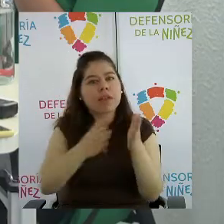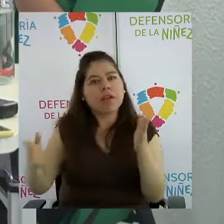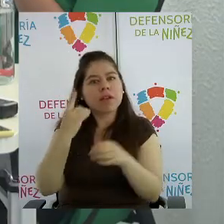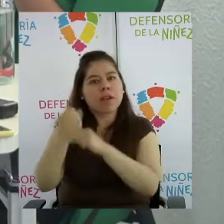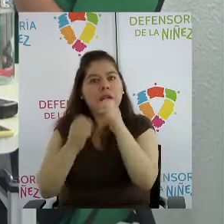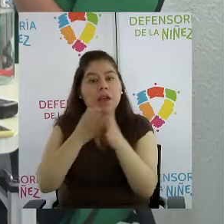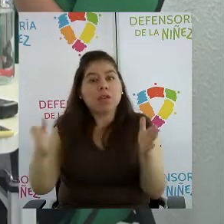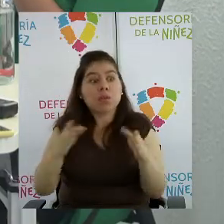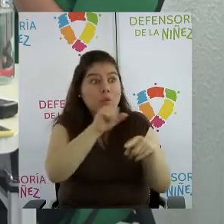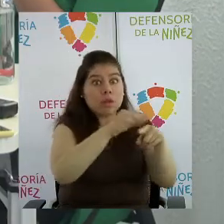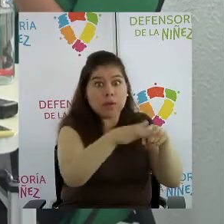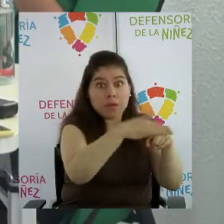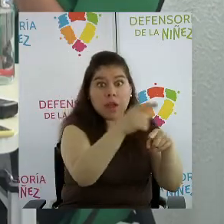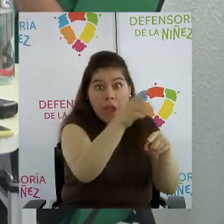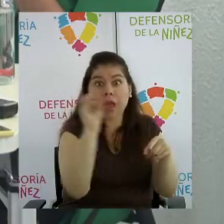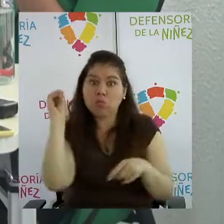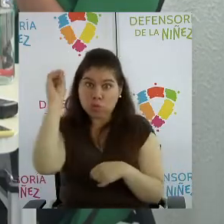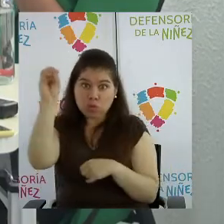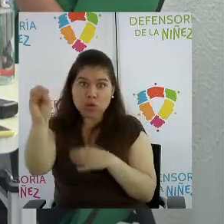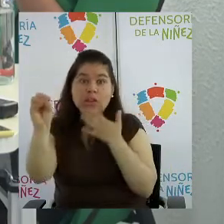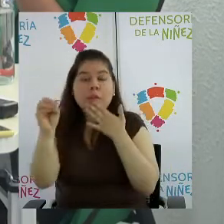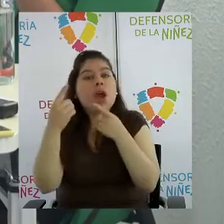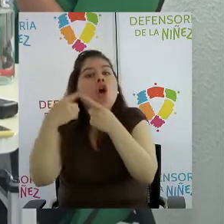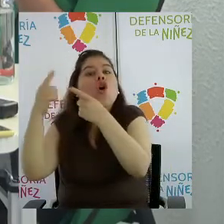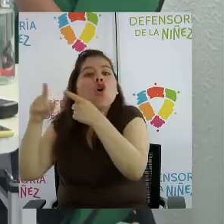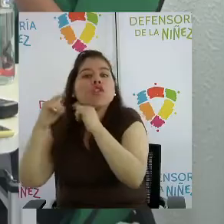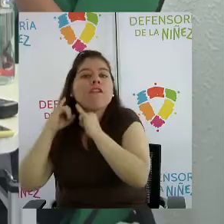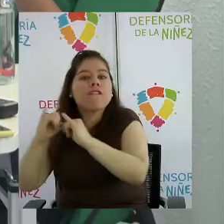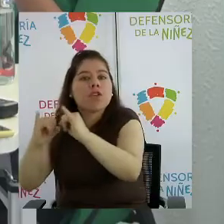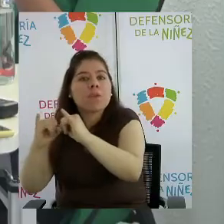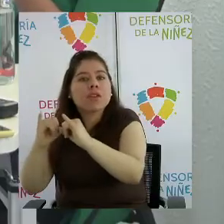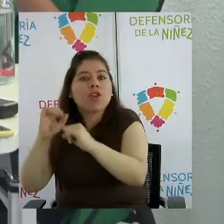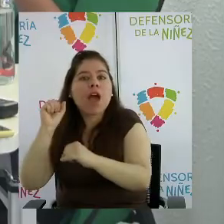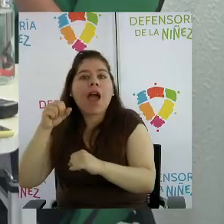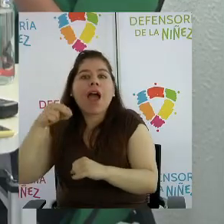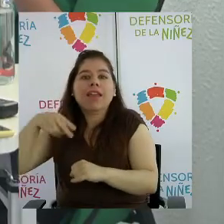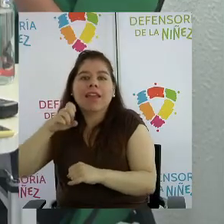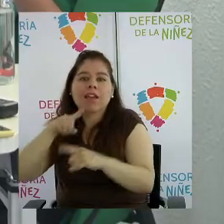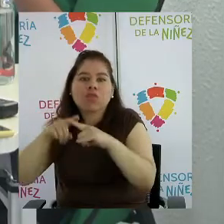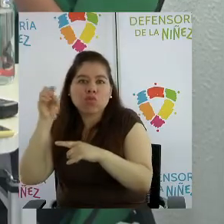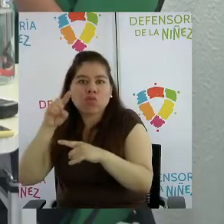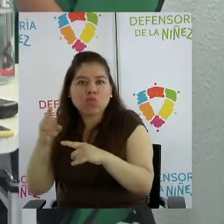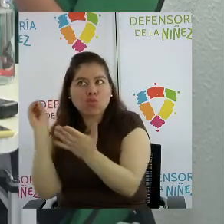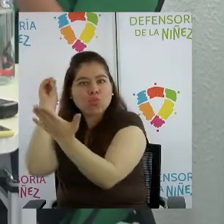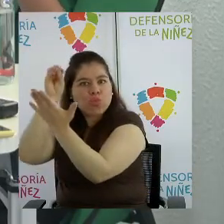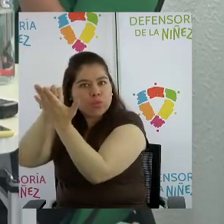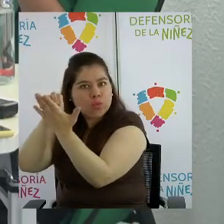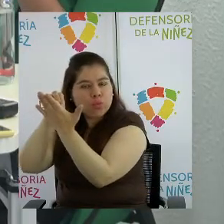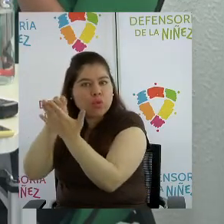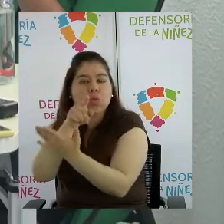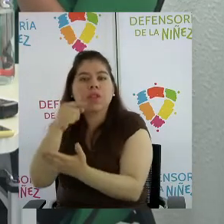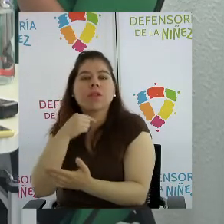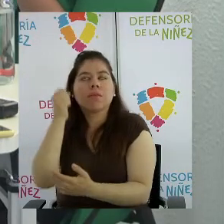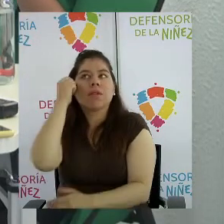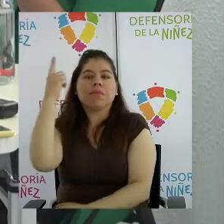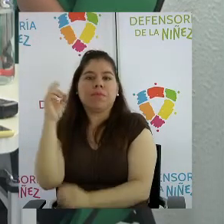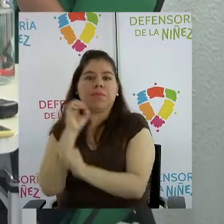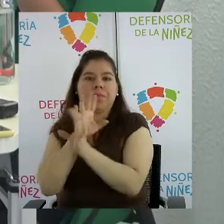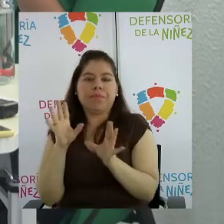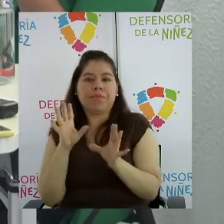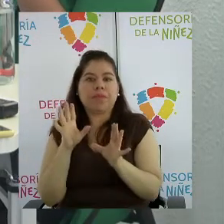sino que también anexos que pueden favorecer la comprensión adicional de todo lo que allí está contenido. El informe anual, en términos de su